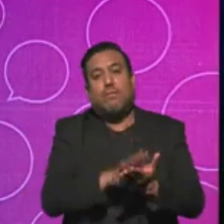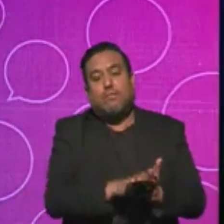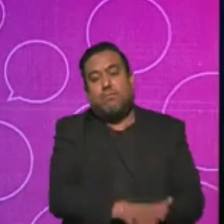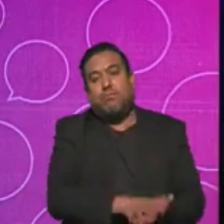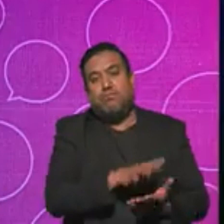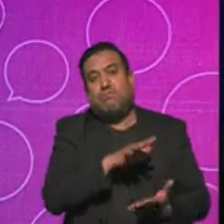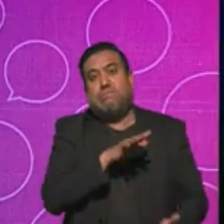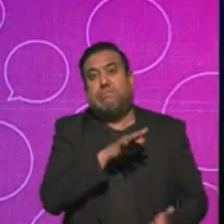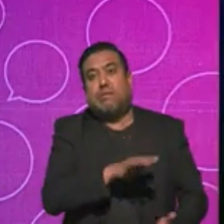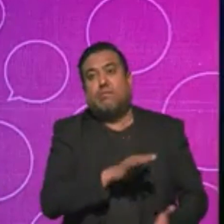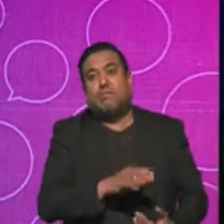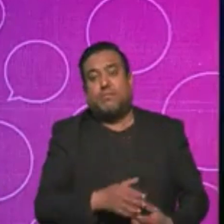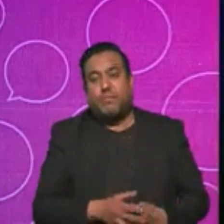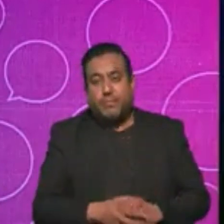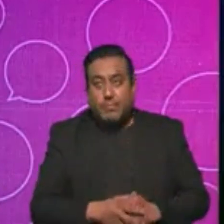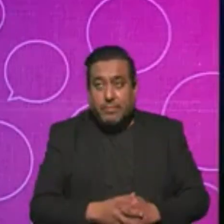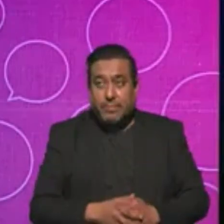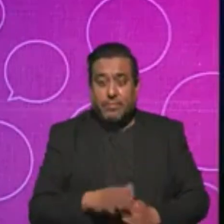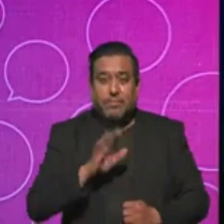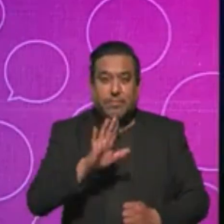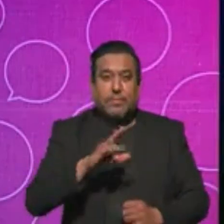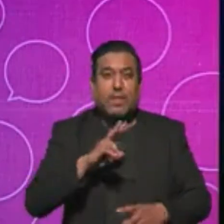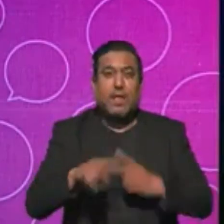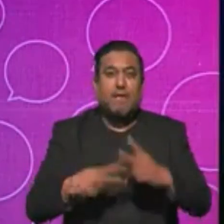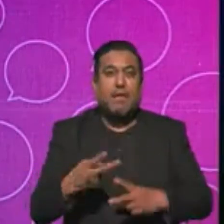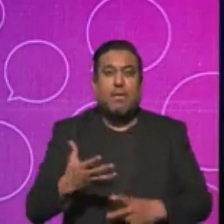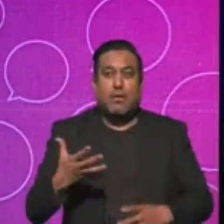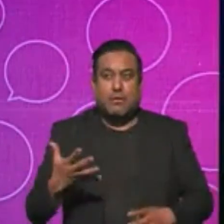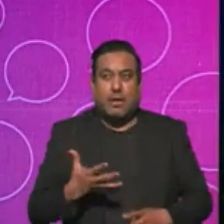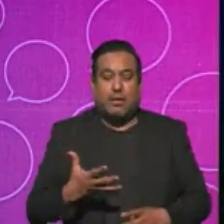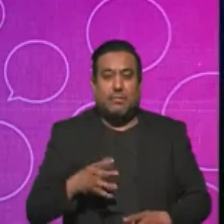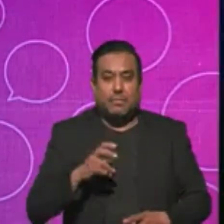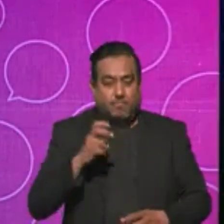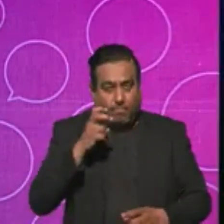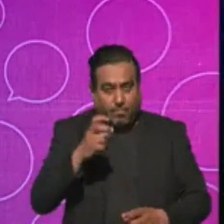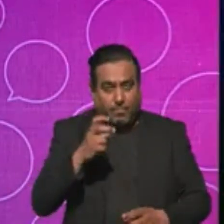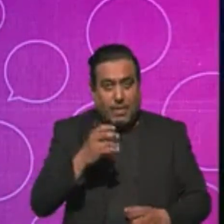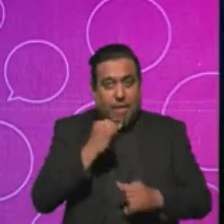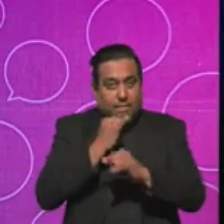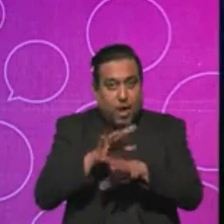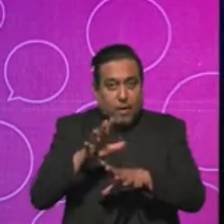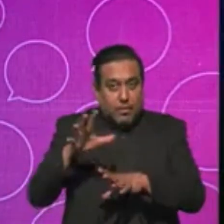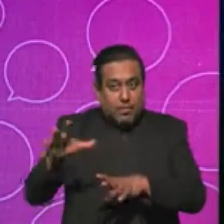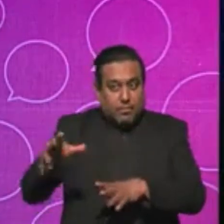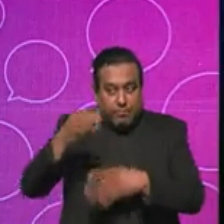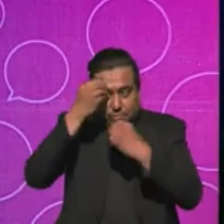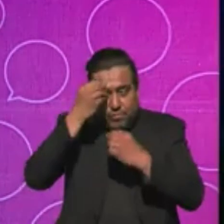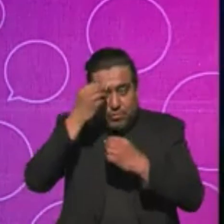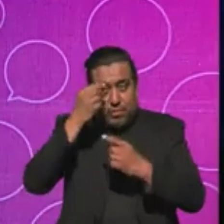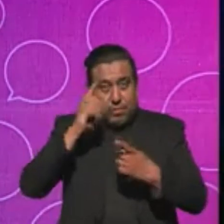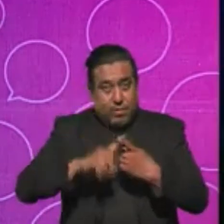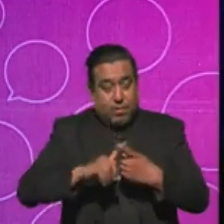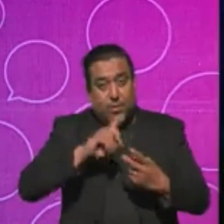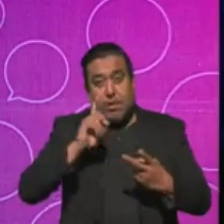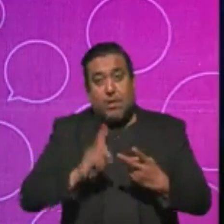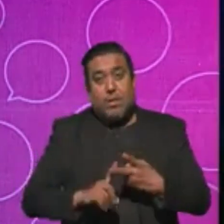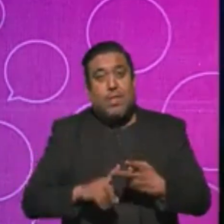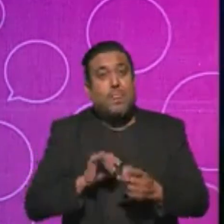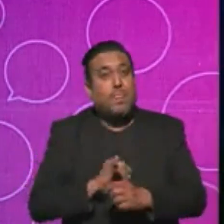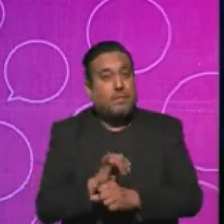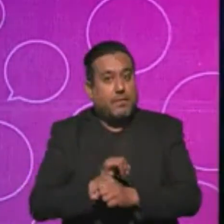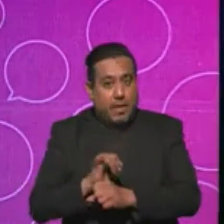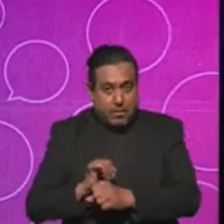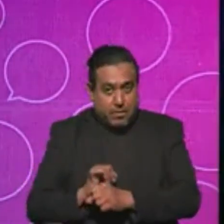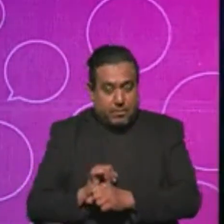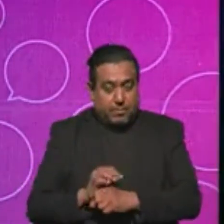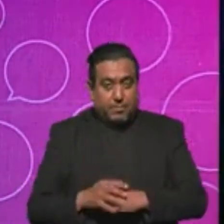al montón Qué se necesita para el tema de prevención número uno información y número dos investigación